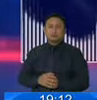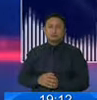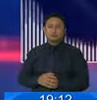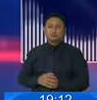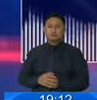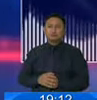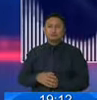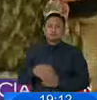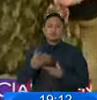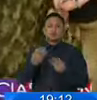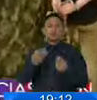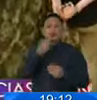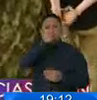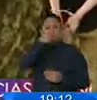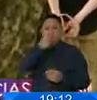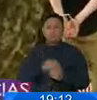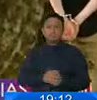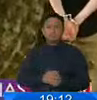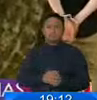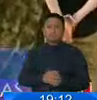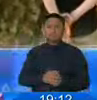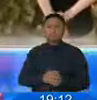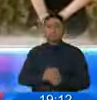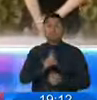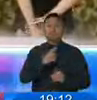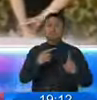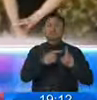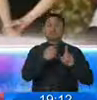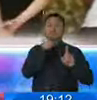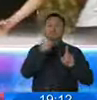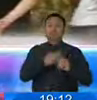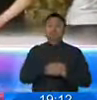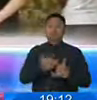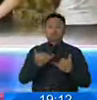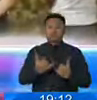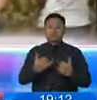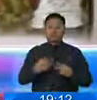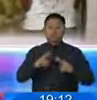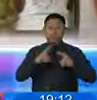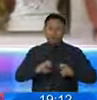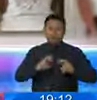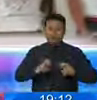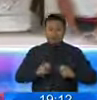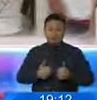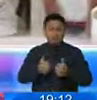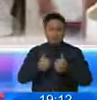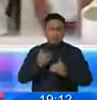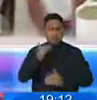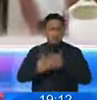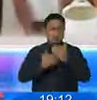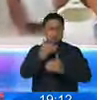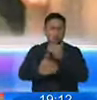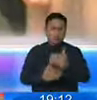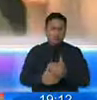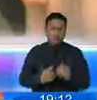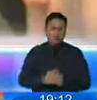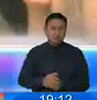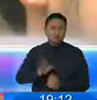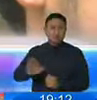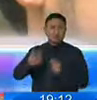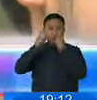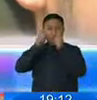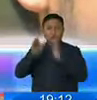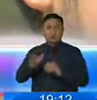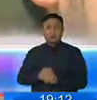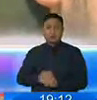y droga. Aunque Villegas dice que las investigaciones están muy adelantadas por parte de la Fiscalía General de esa nación, a decir de